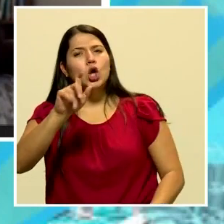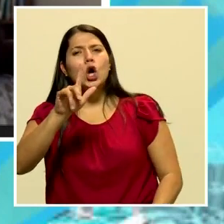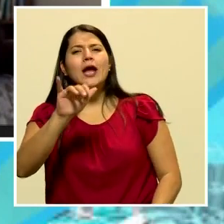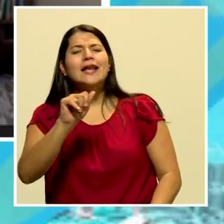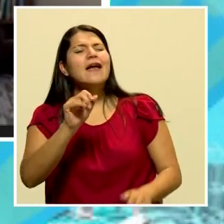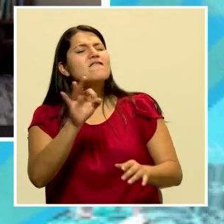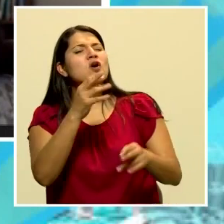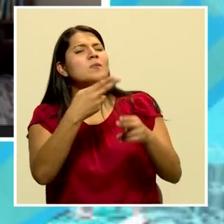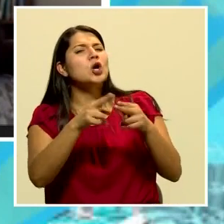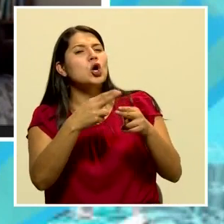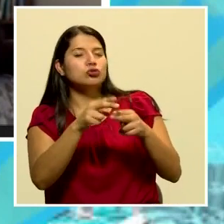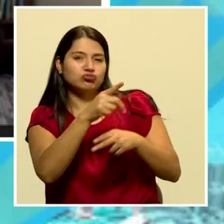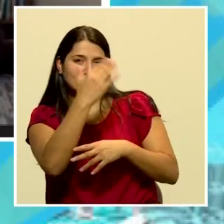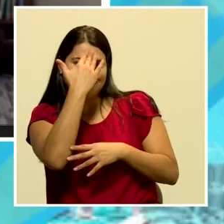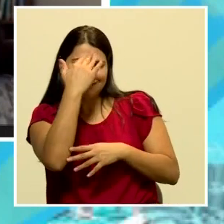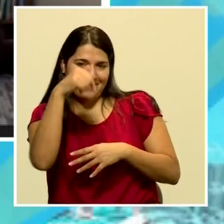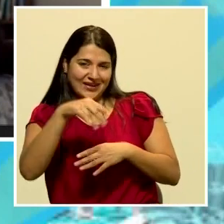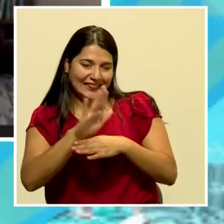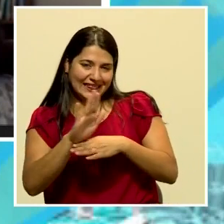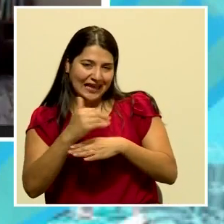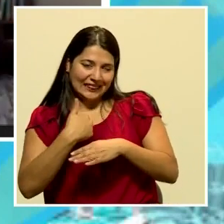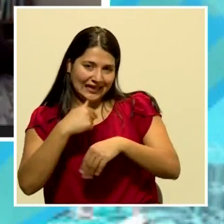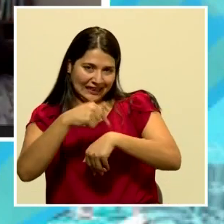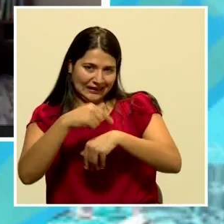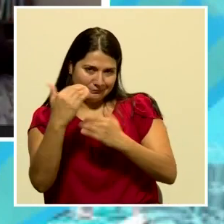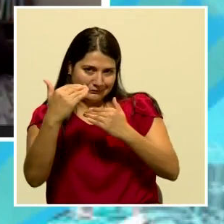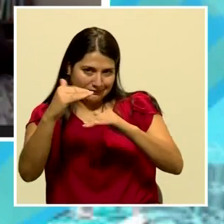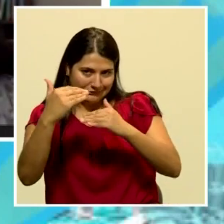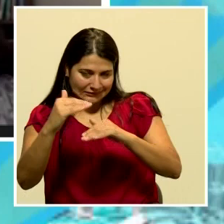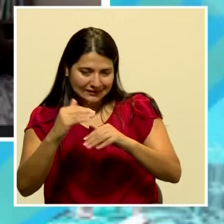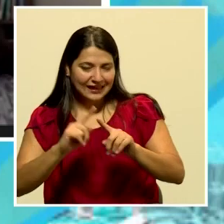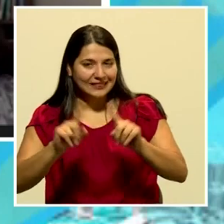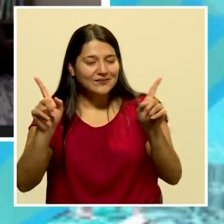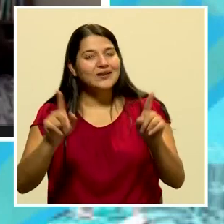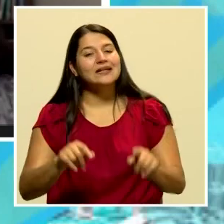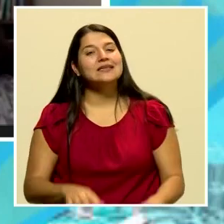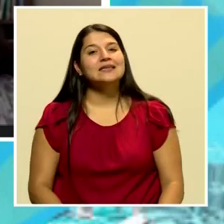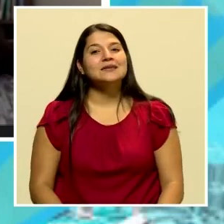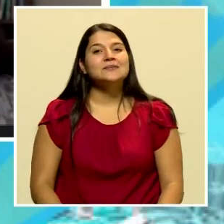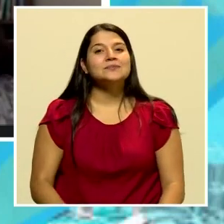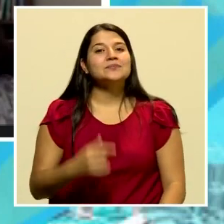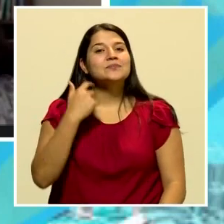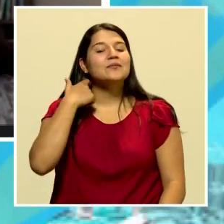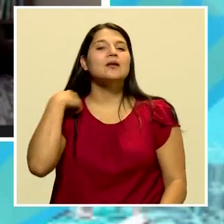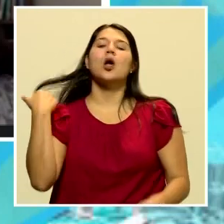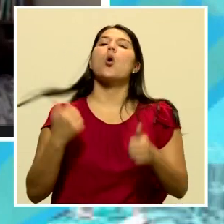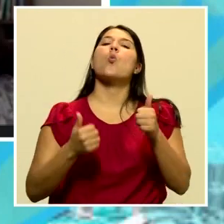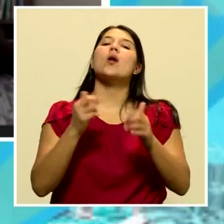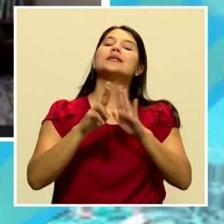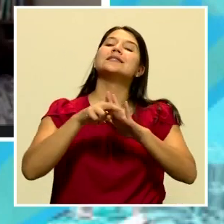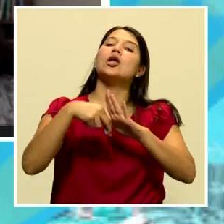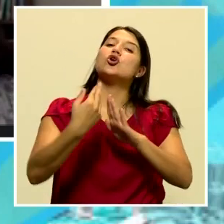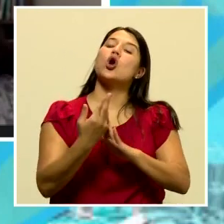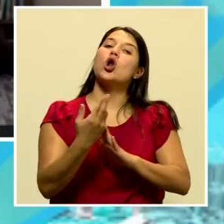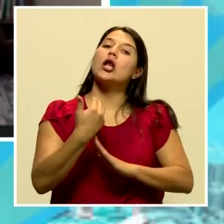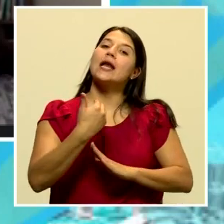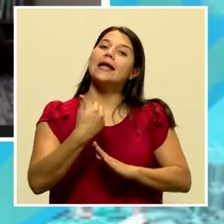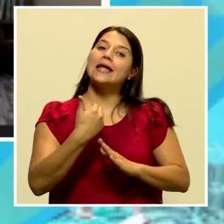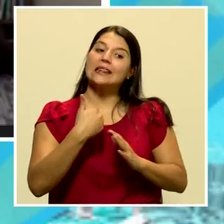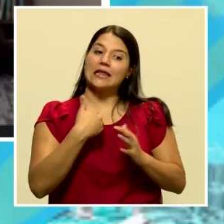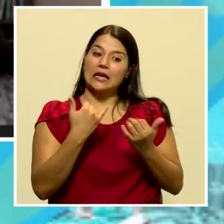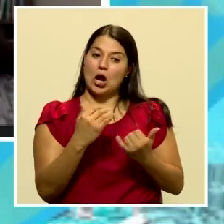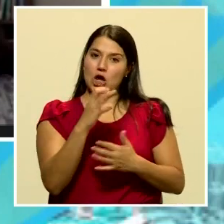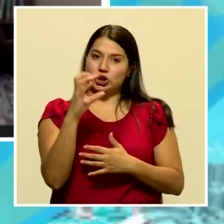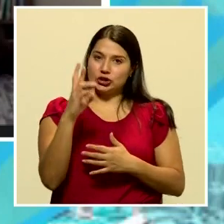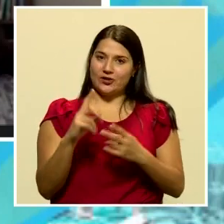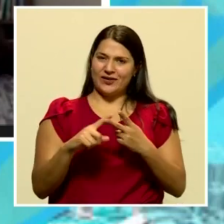muy brevemente, porque usted sabe que la tele tiene un tic-tac diferente, ¿cuál es el papel que juega Costa Rica y